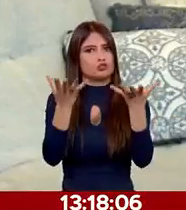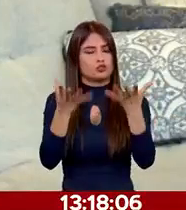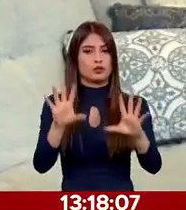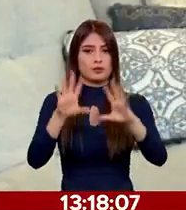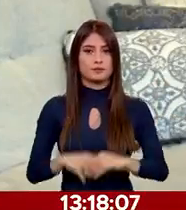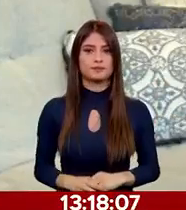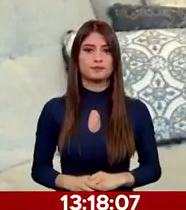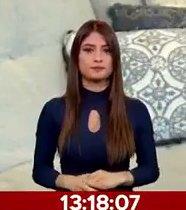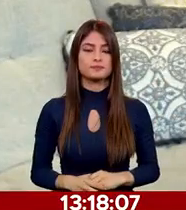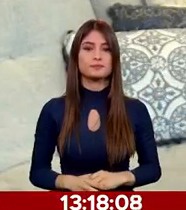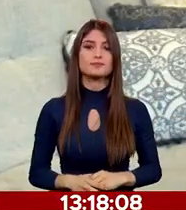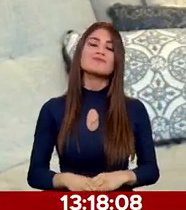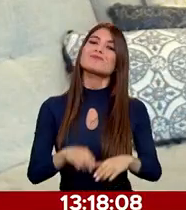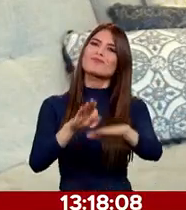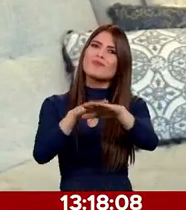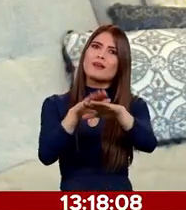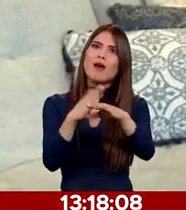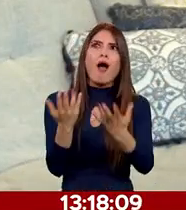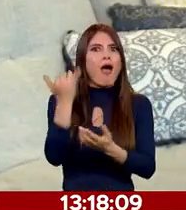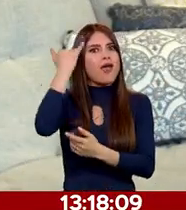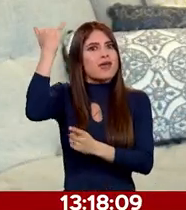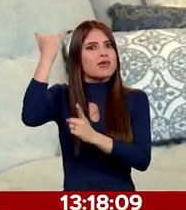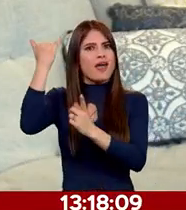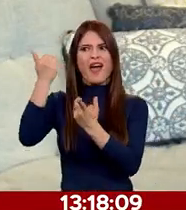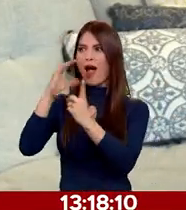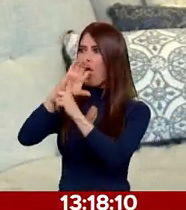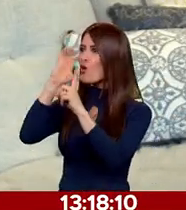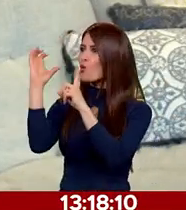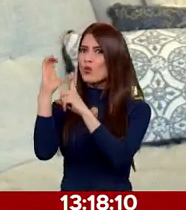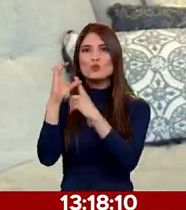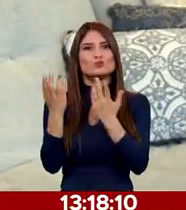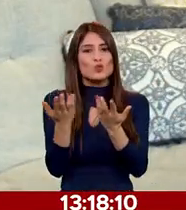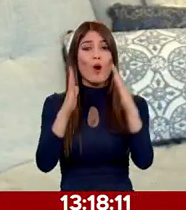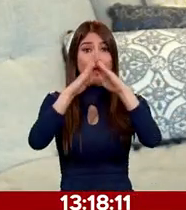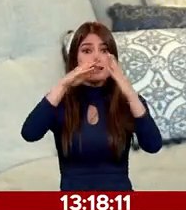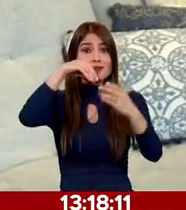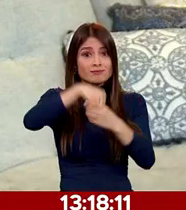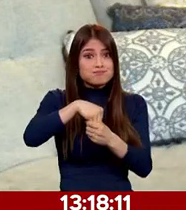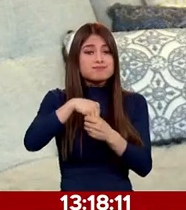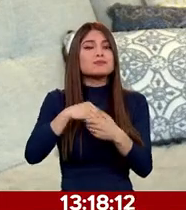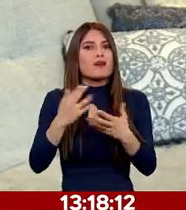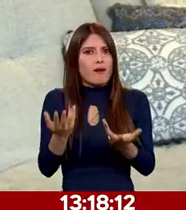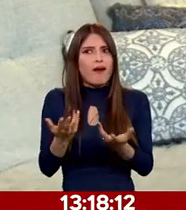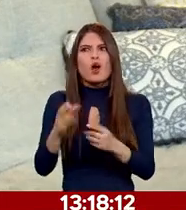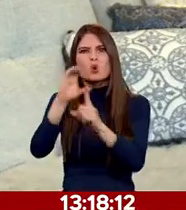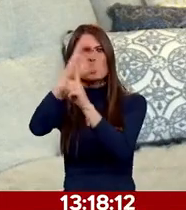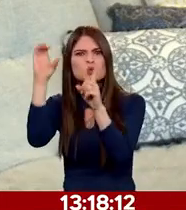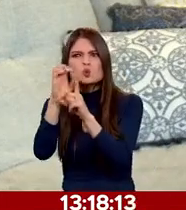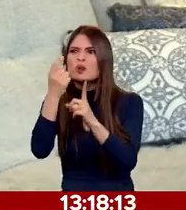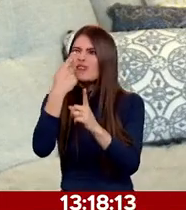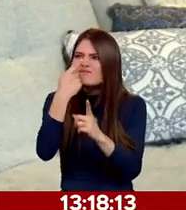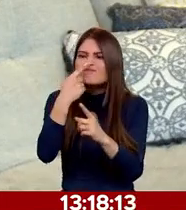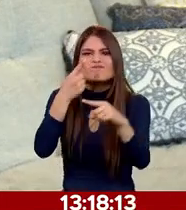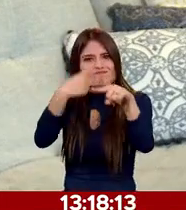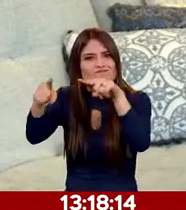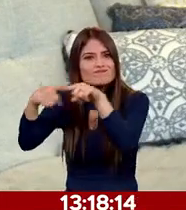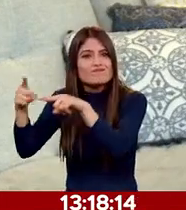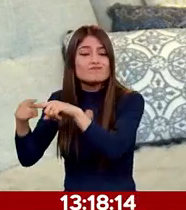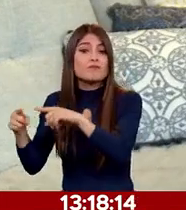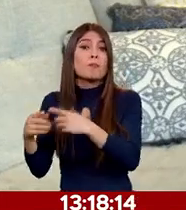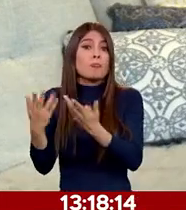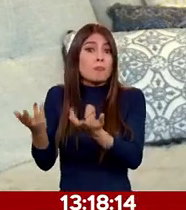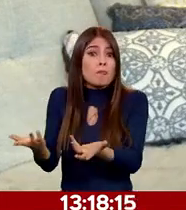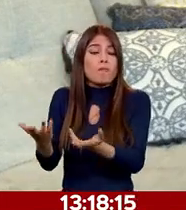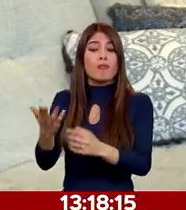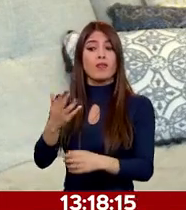la cultura es una excelente opción para pasar el tiempo de la cuarentena en casa durante los días santos desde el distrito hay una amplia oferta